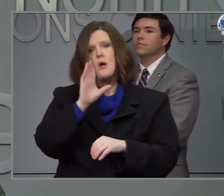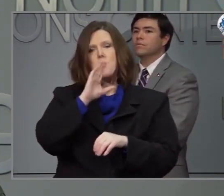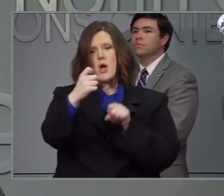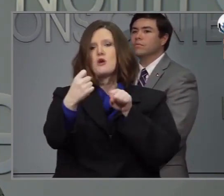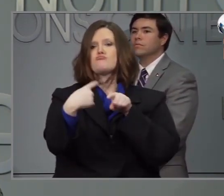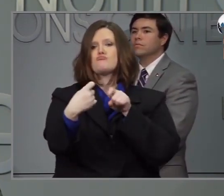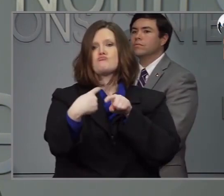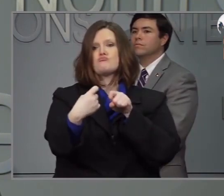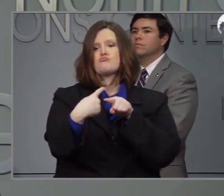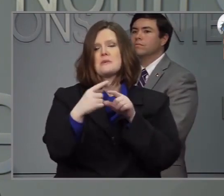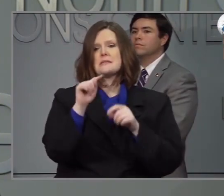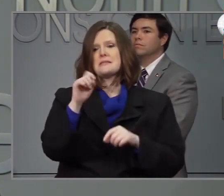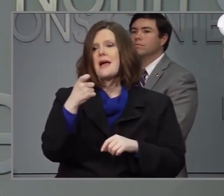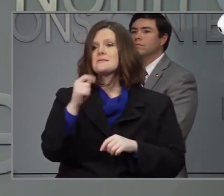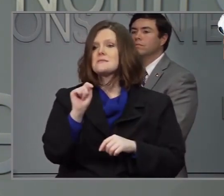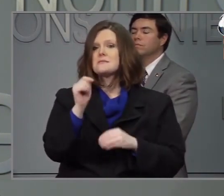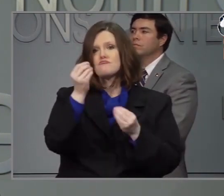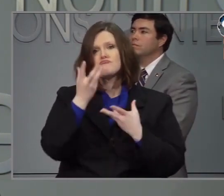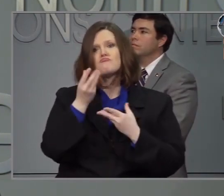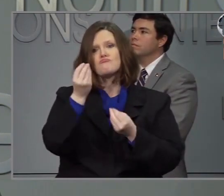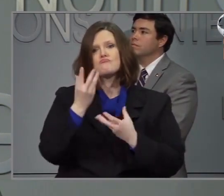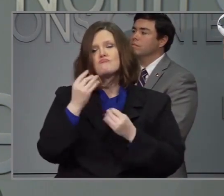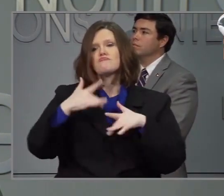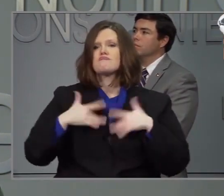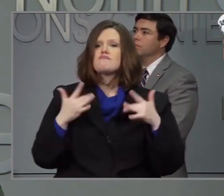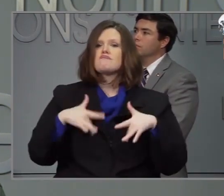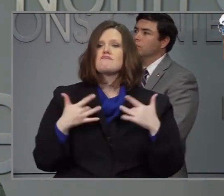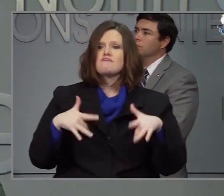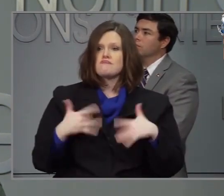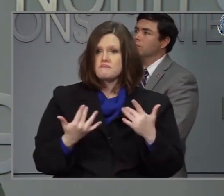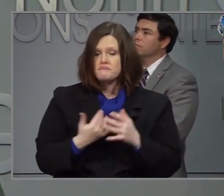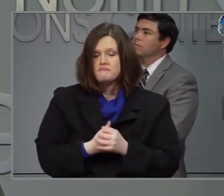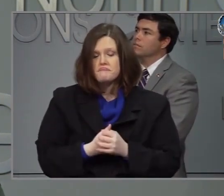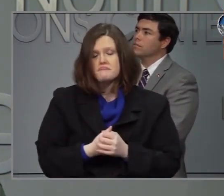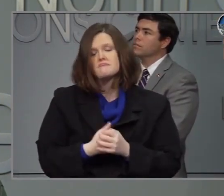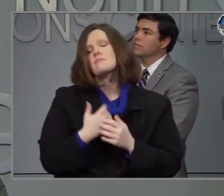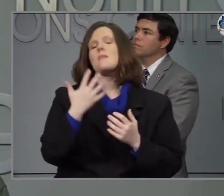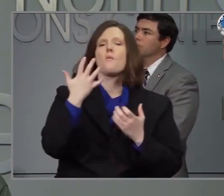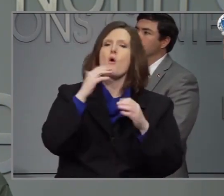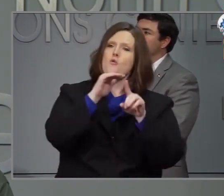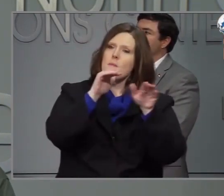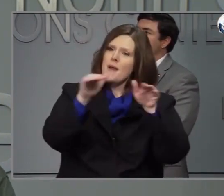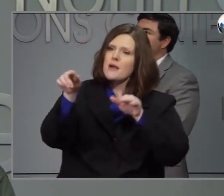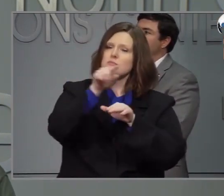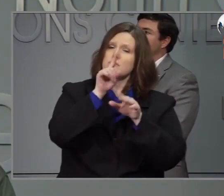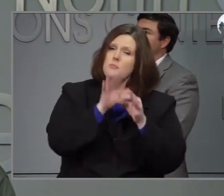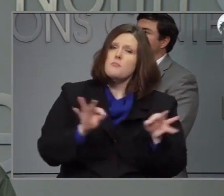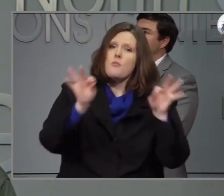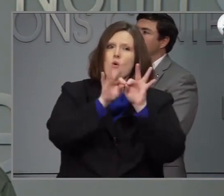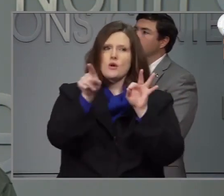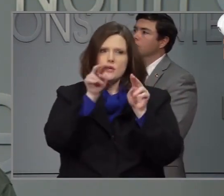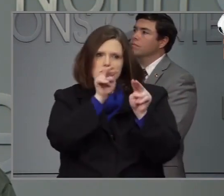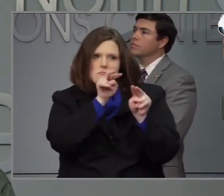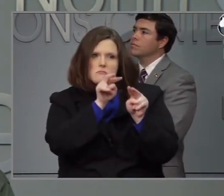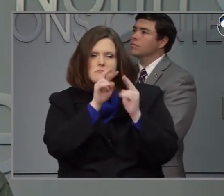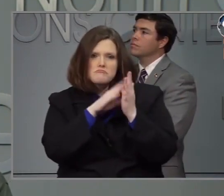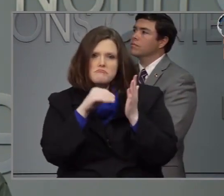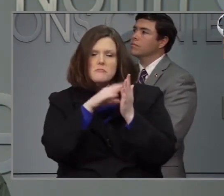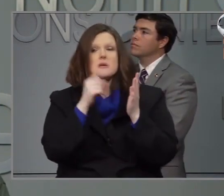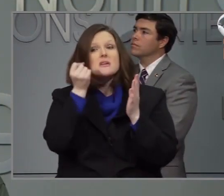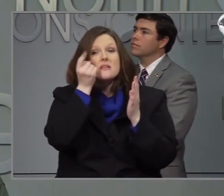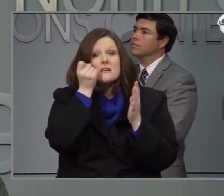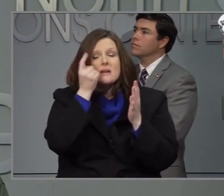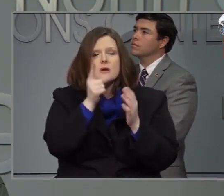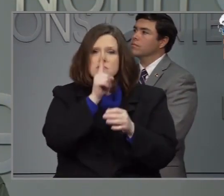en el 211 les van a dar información y les dicen que el número de texto tiene que poner para mandarlo